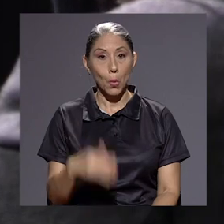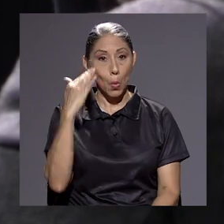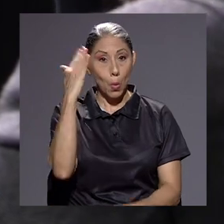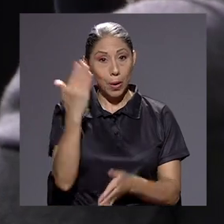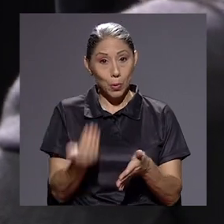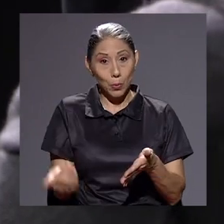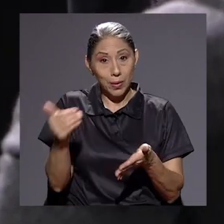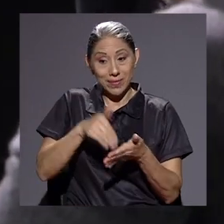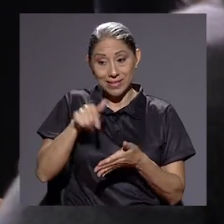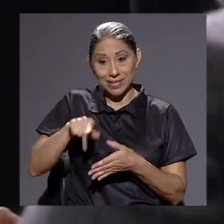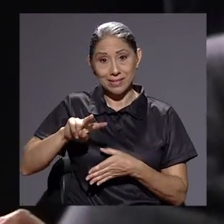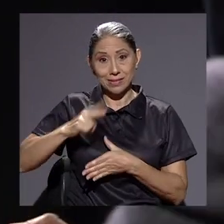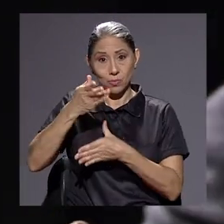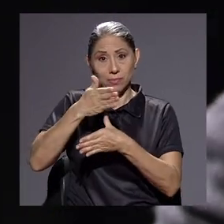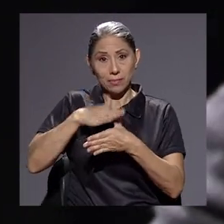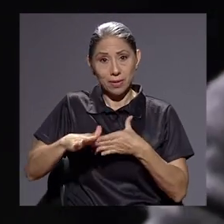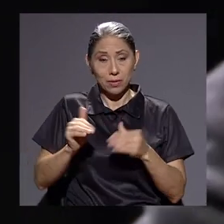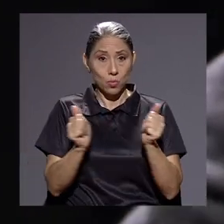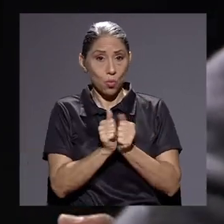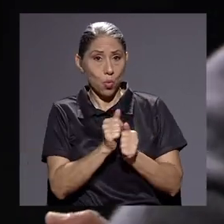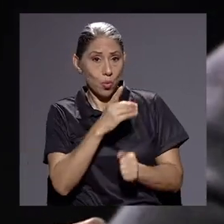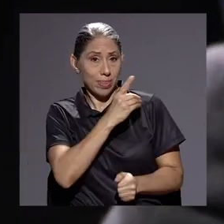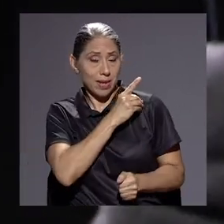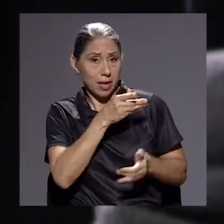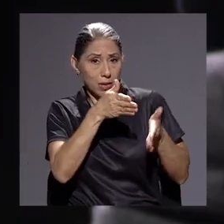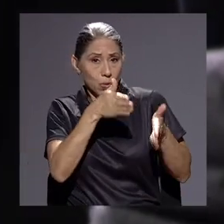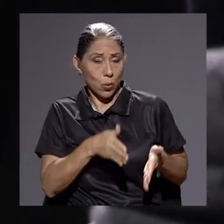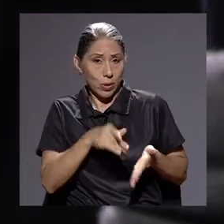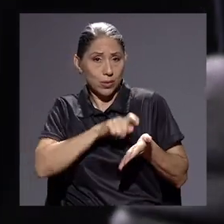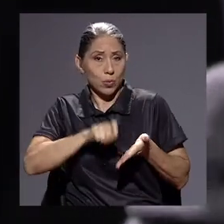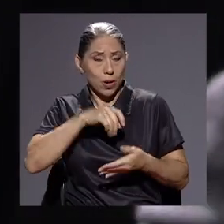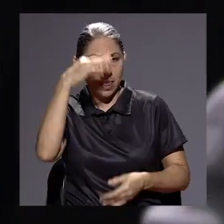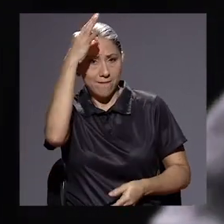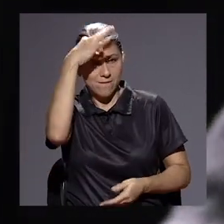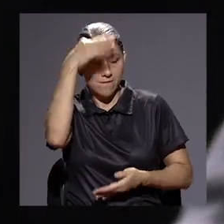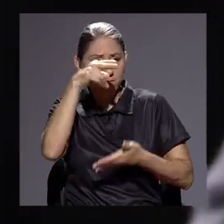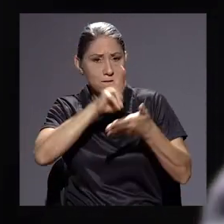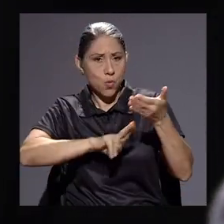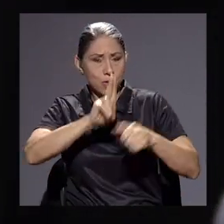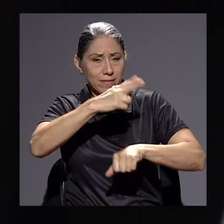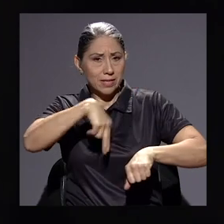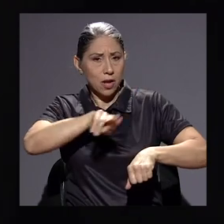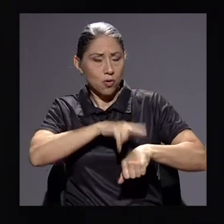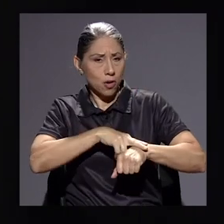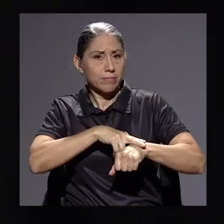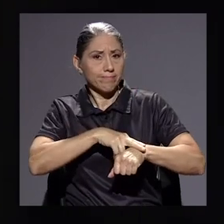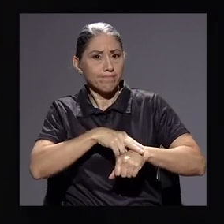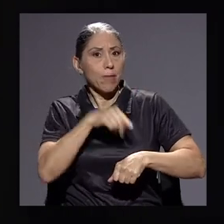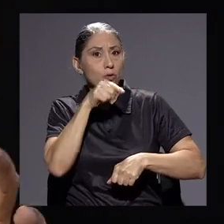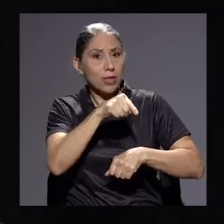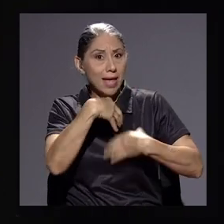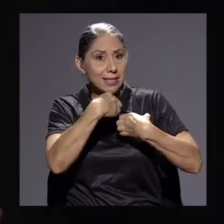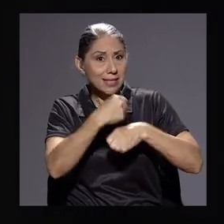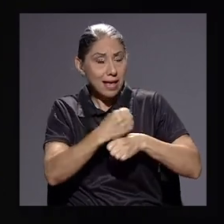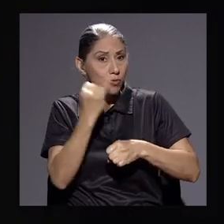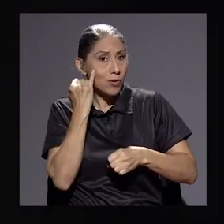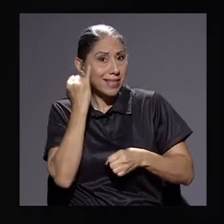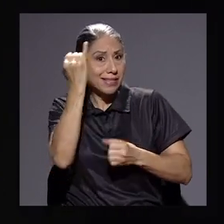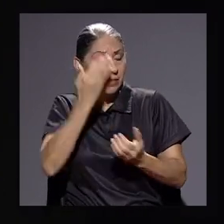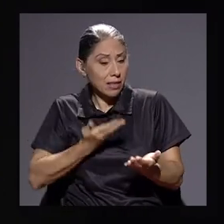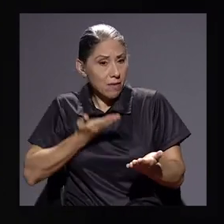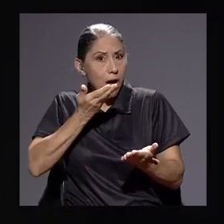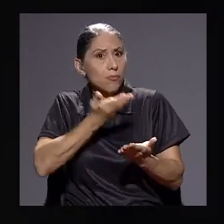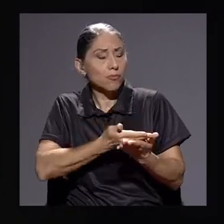Hola, regresamos a este segundo bloque. Estoy con el director de la Escuela de Filosofía de la Universidad Nacional, donde se ha creado una